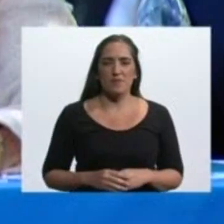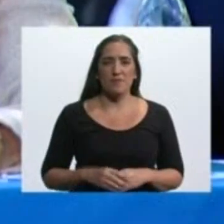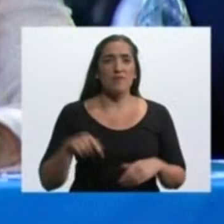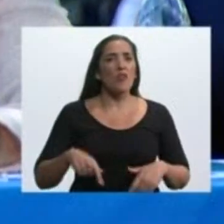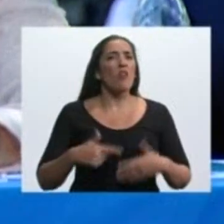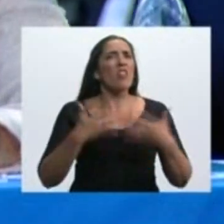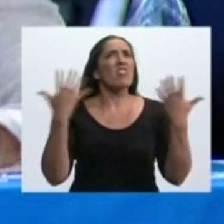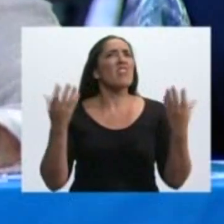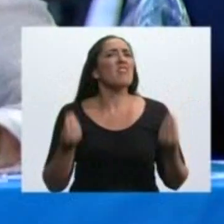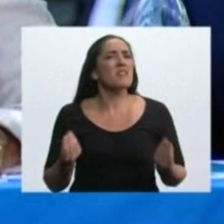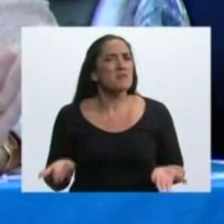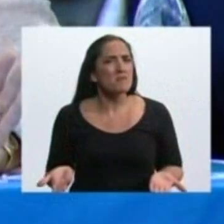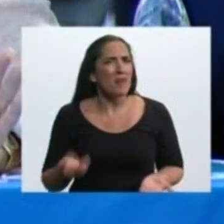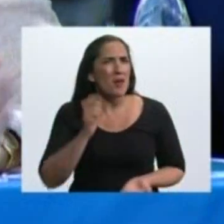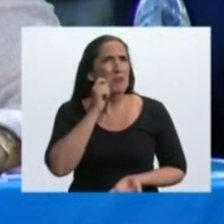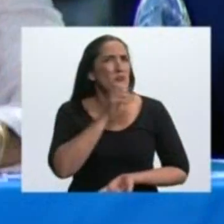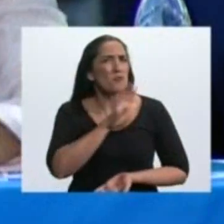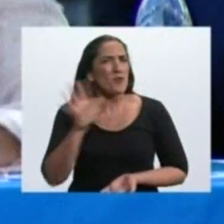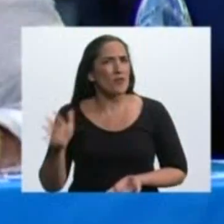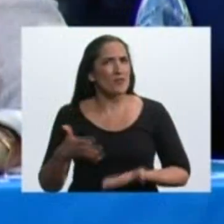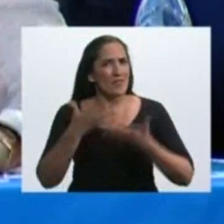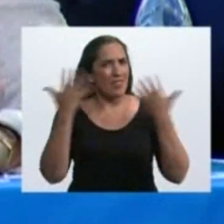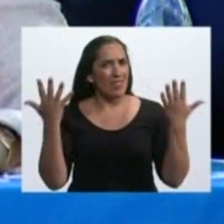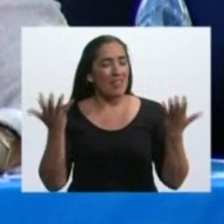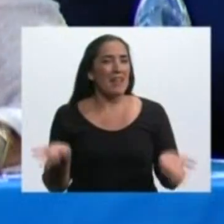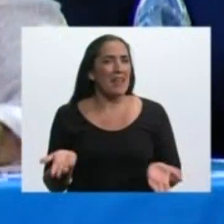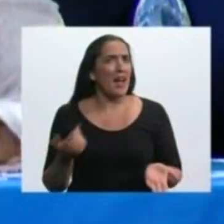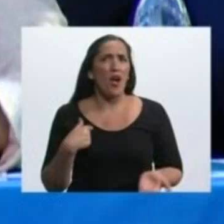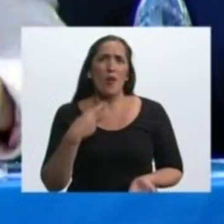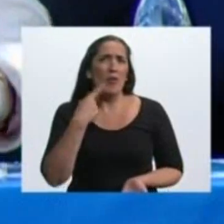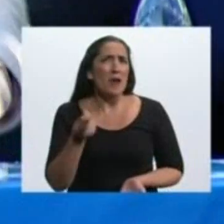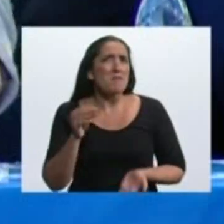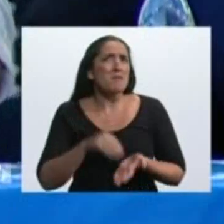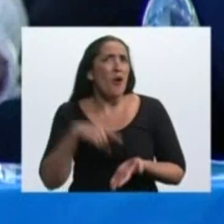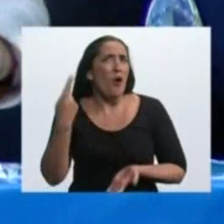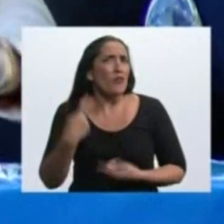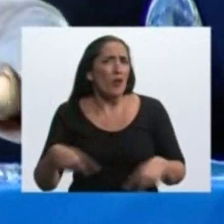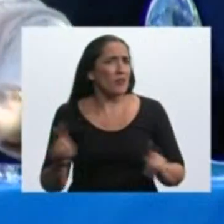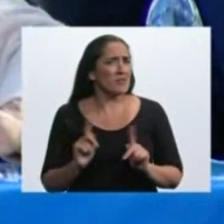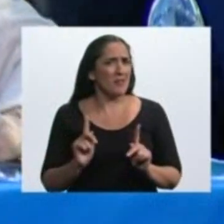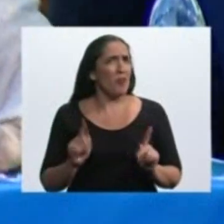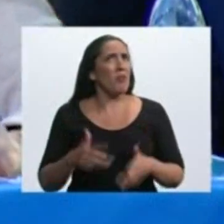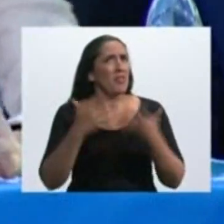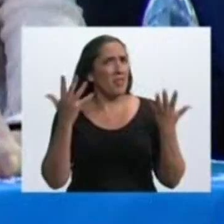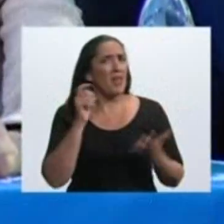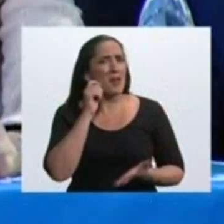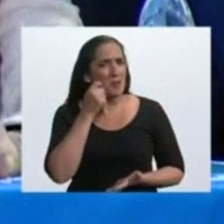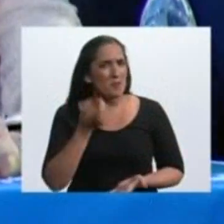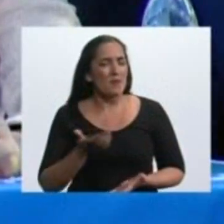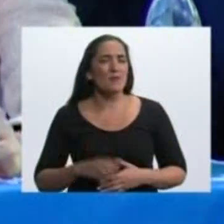día hermoso, no esperen que diga otra cosa porque si no me censurarían.